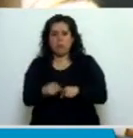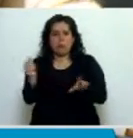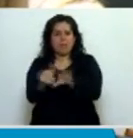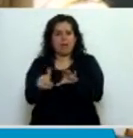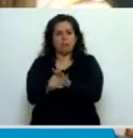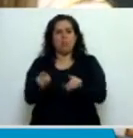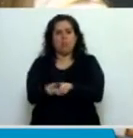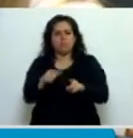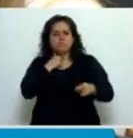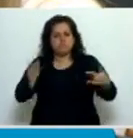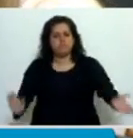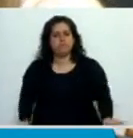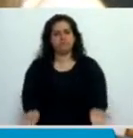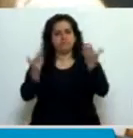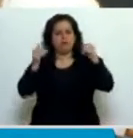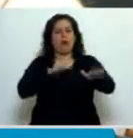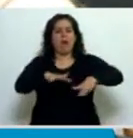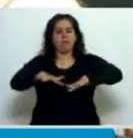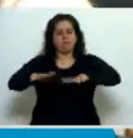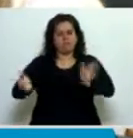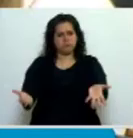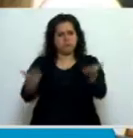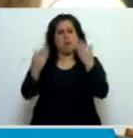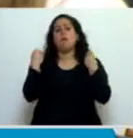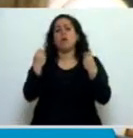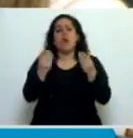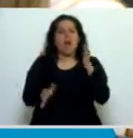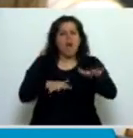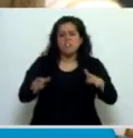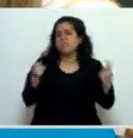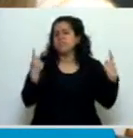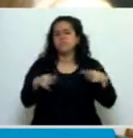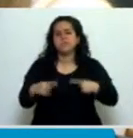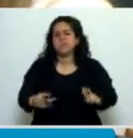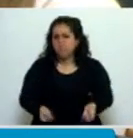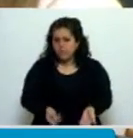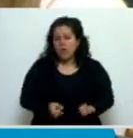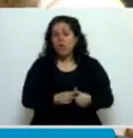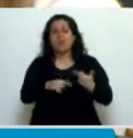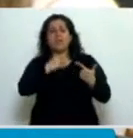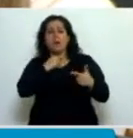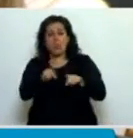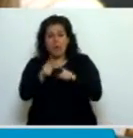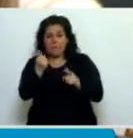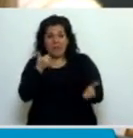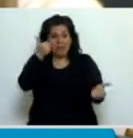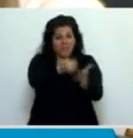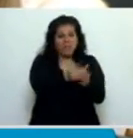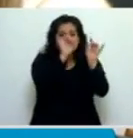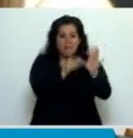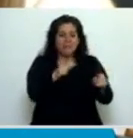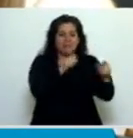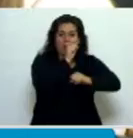el financiamiento de determinadas actividades. ¿Cuáles deberían ser esas actividades? ¿Queremos que invierta solo en empresas